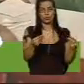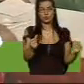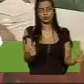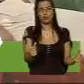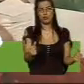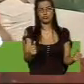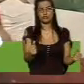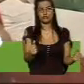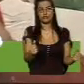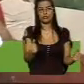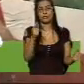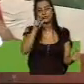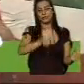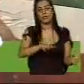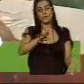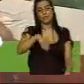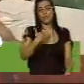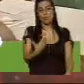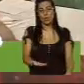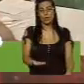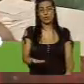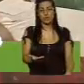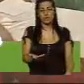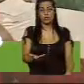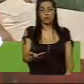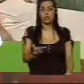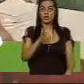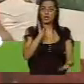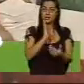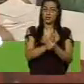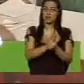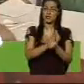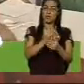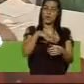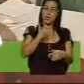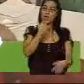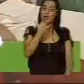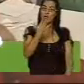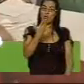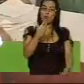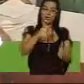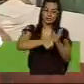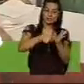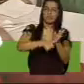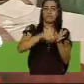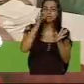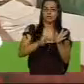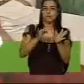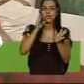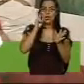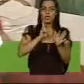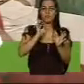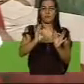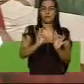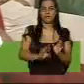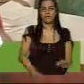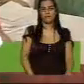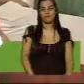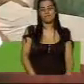las medidas para que la persona pueda registrarse y tener su identidad al día.